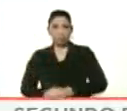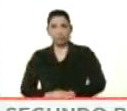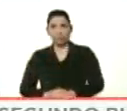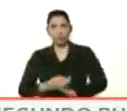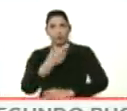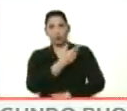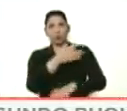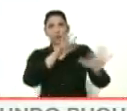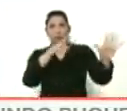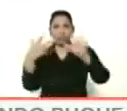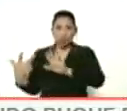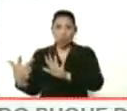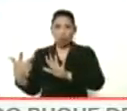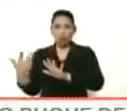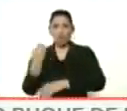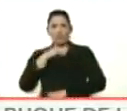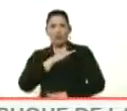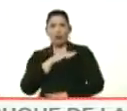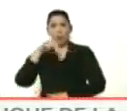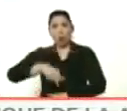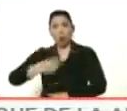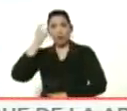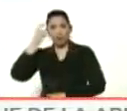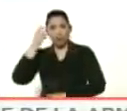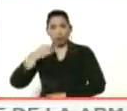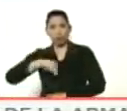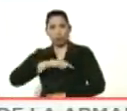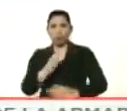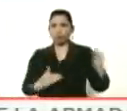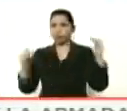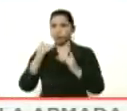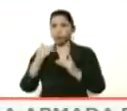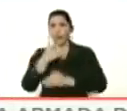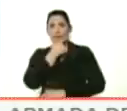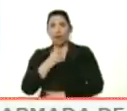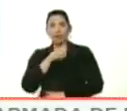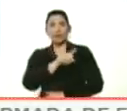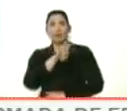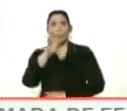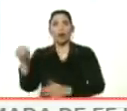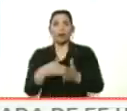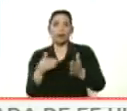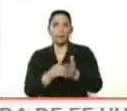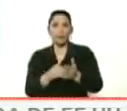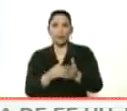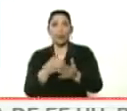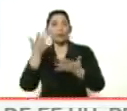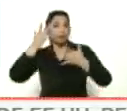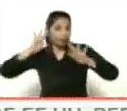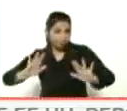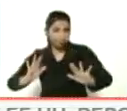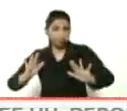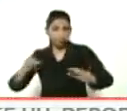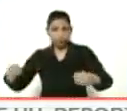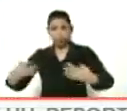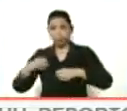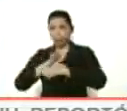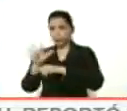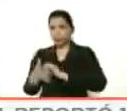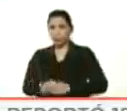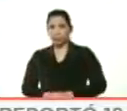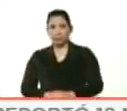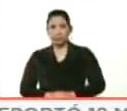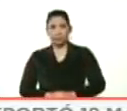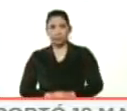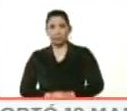318 casos, pero para el día de hoy habríamos superado fácilmente los 140.000 casos de infección por COVID-19. Entonces eso